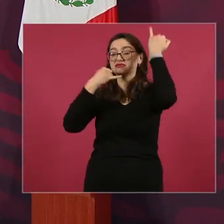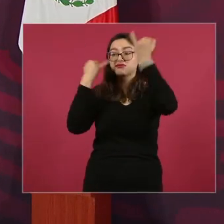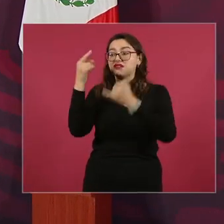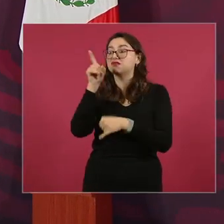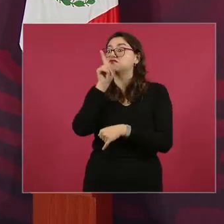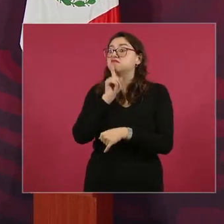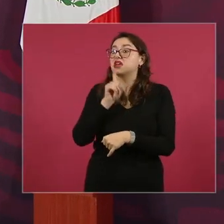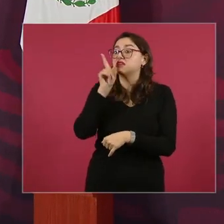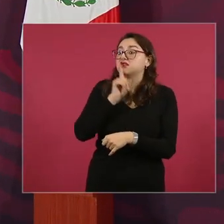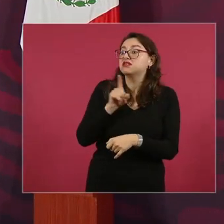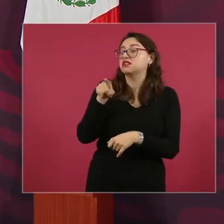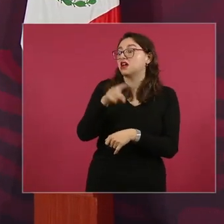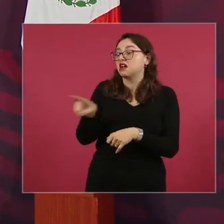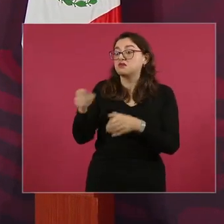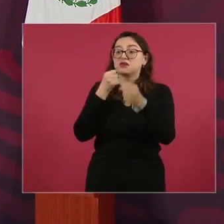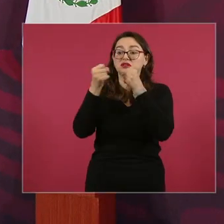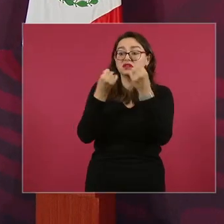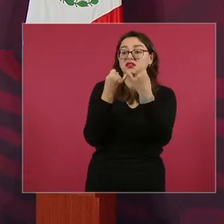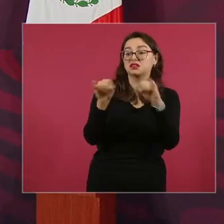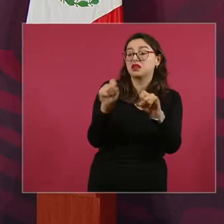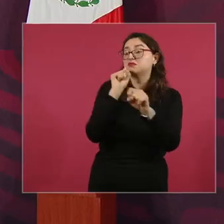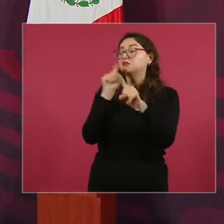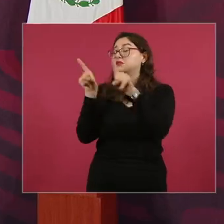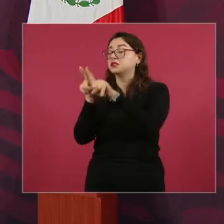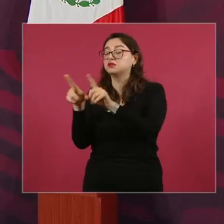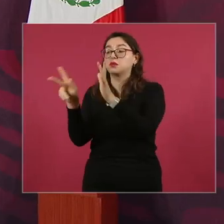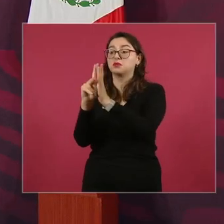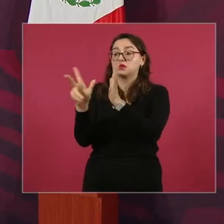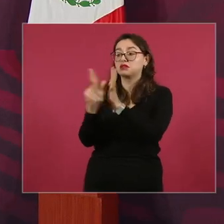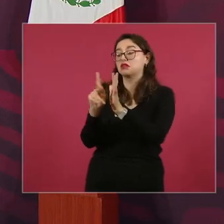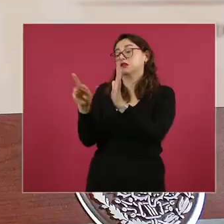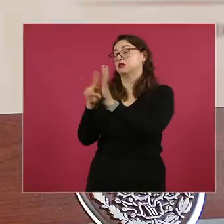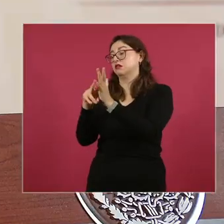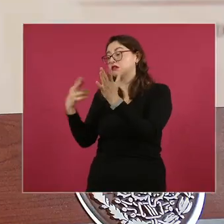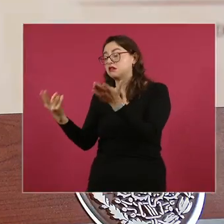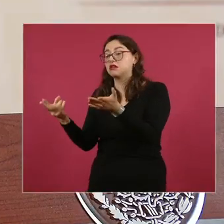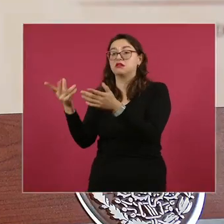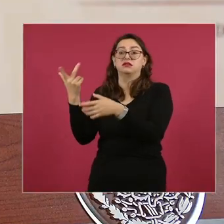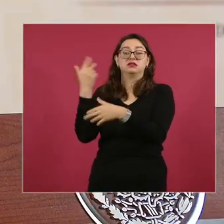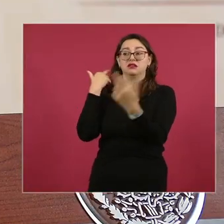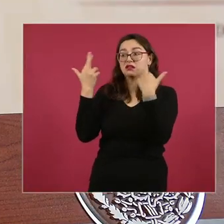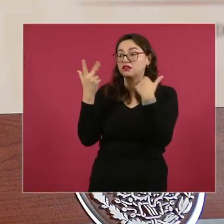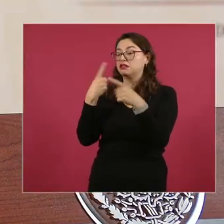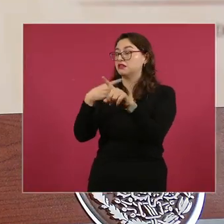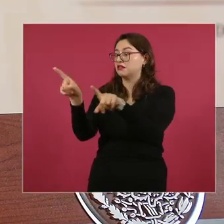o voceros al servicio de la oligarquía corrupta.